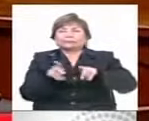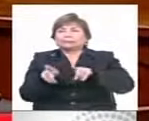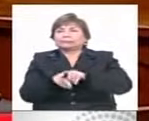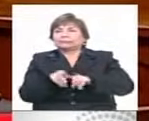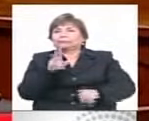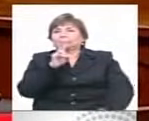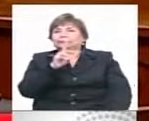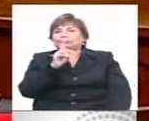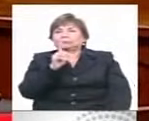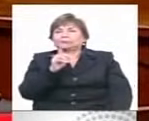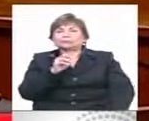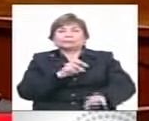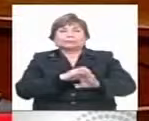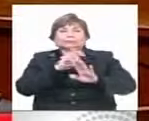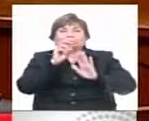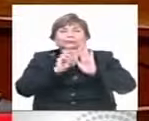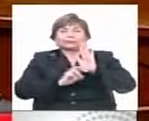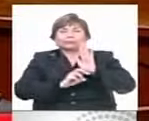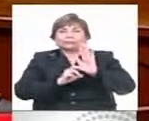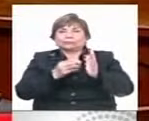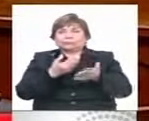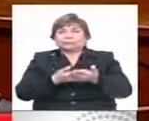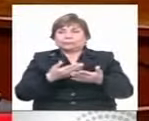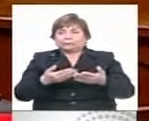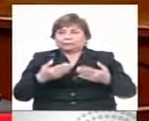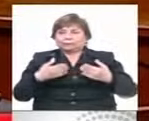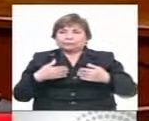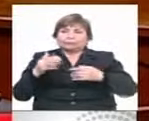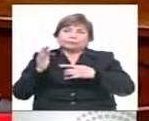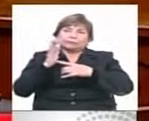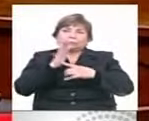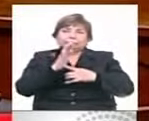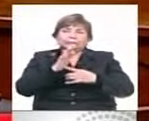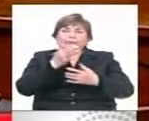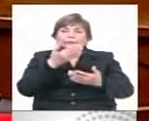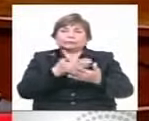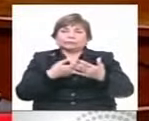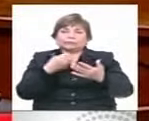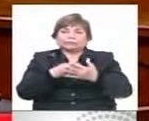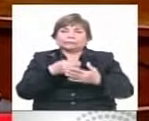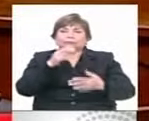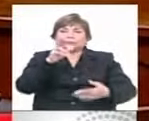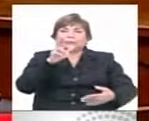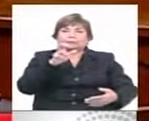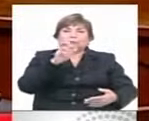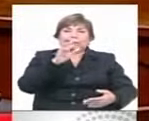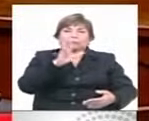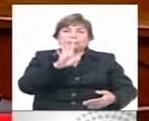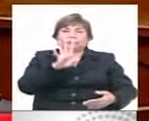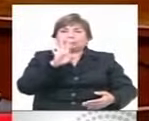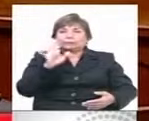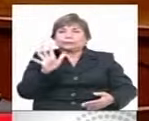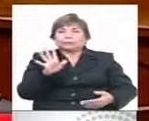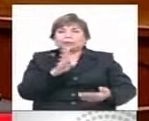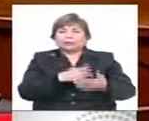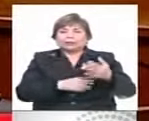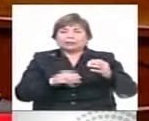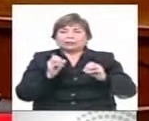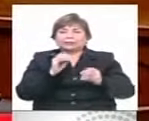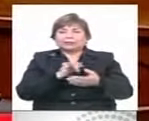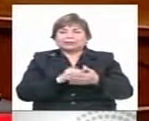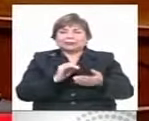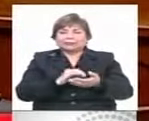21 proyectos de electrificación rural, que representan una inversión de 354.5 millones